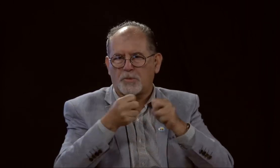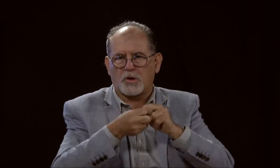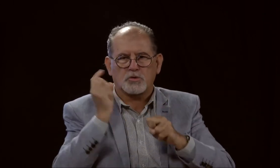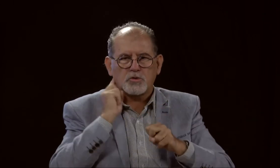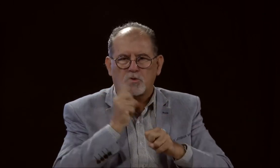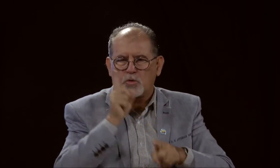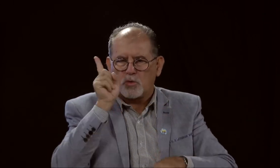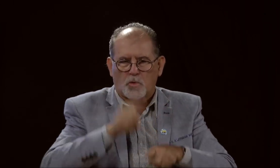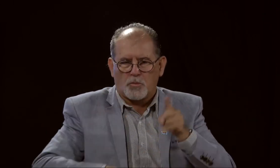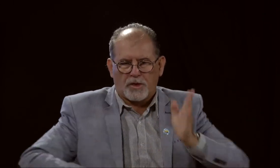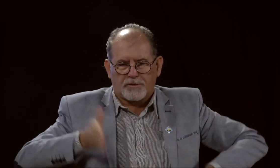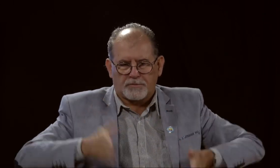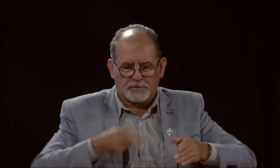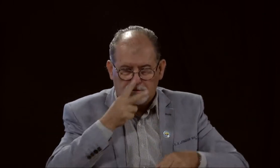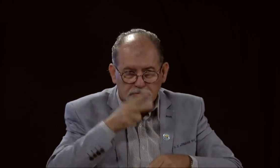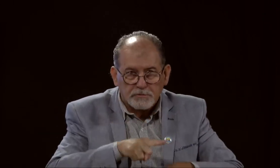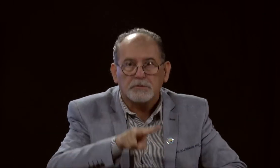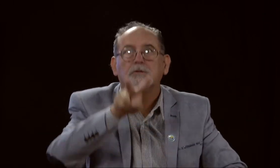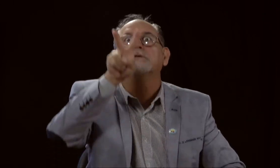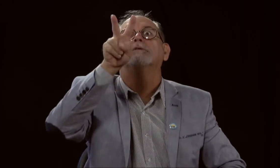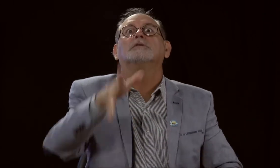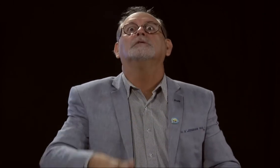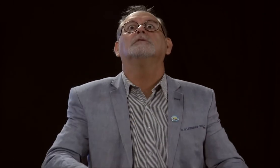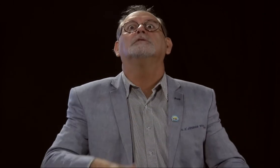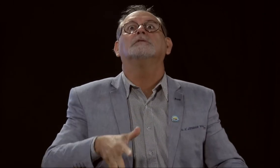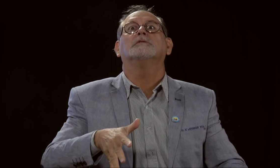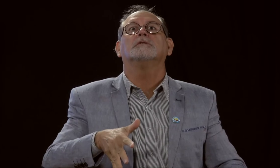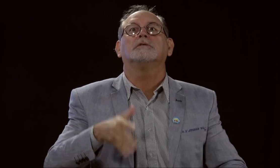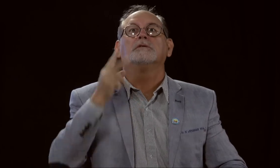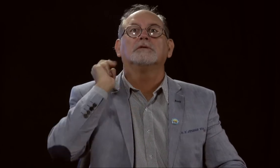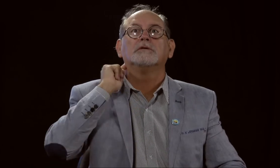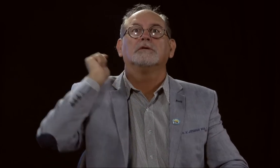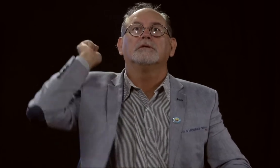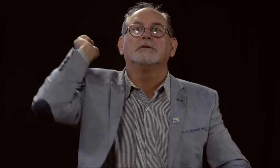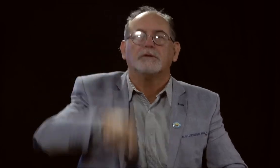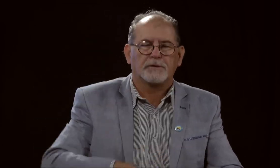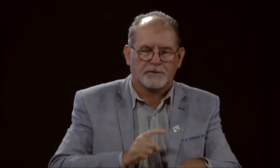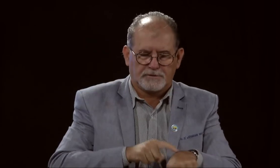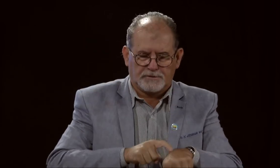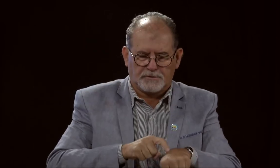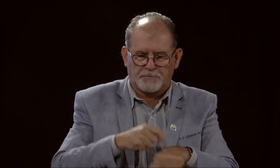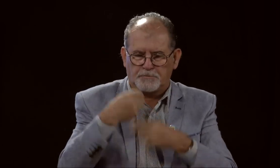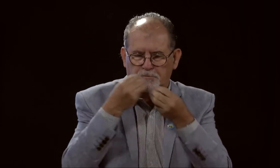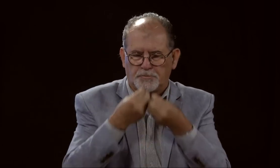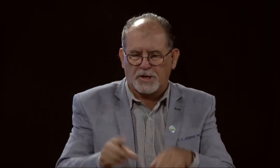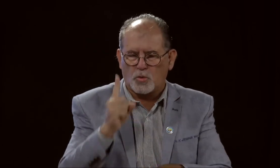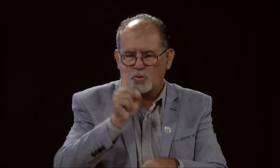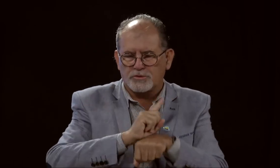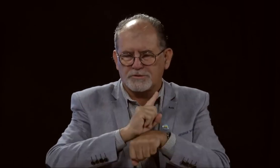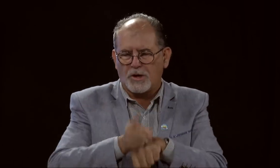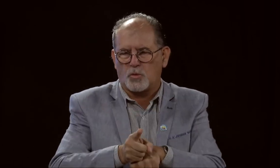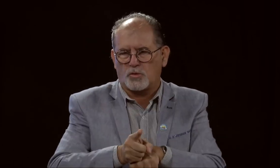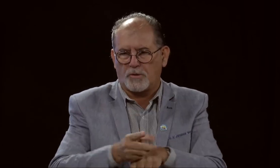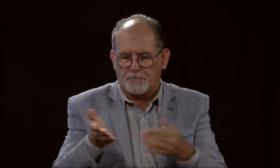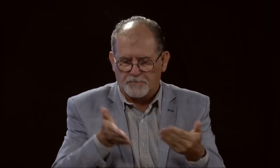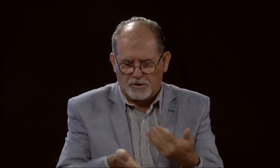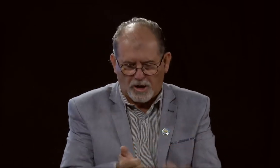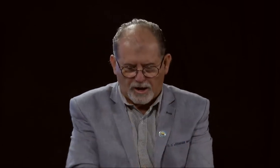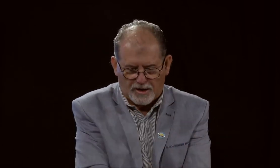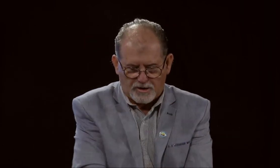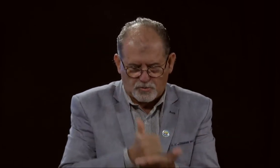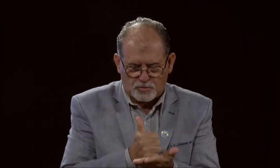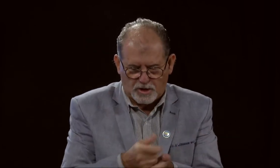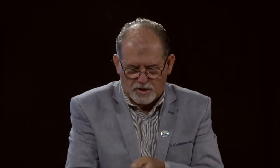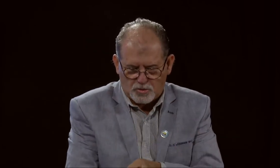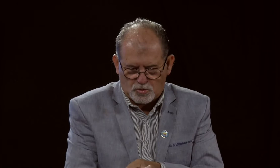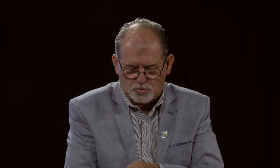El semáforo es para el cuidado de la técnica. El momento en que tú usas